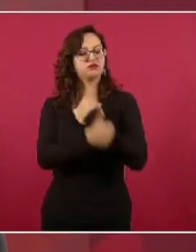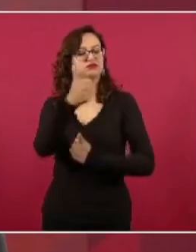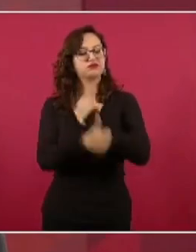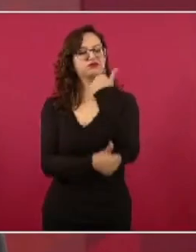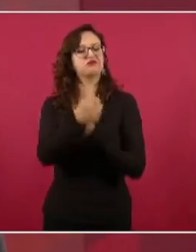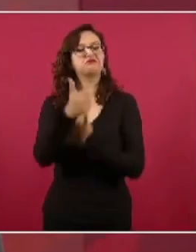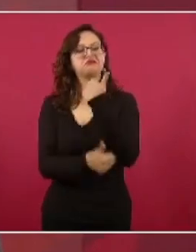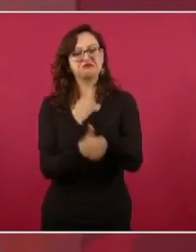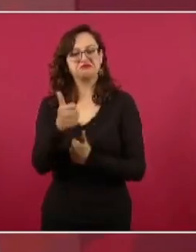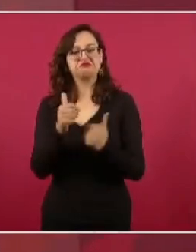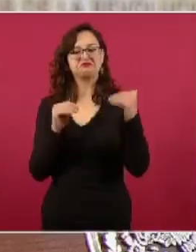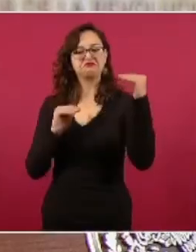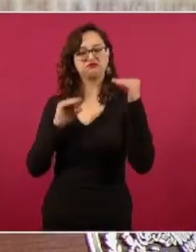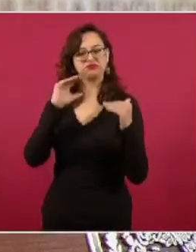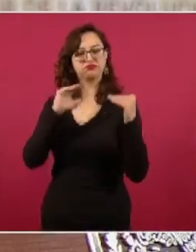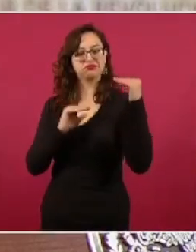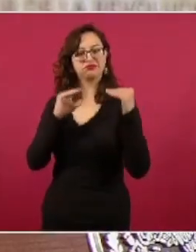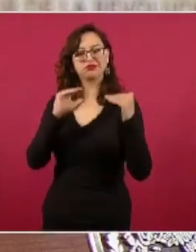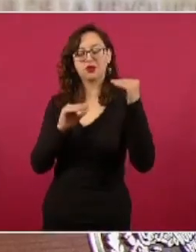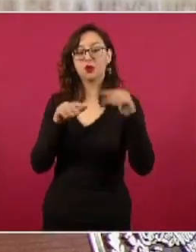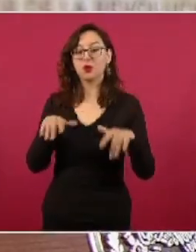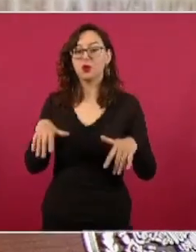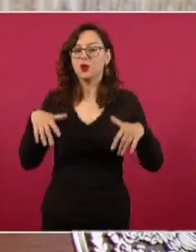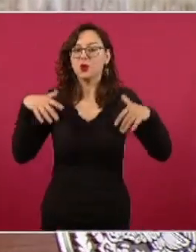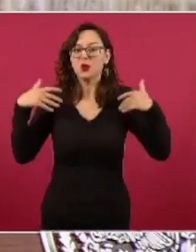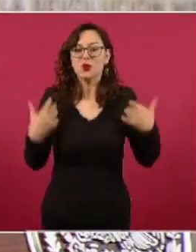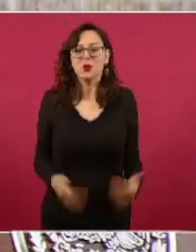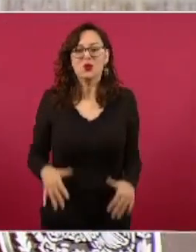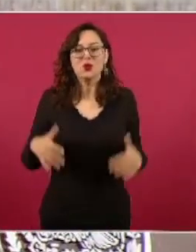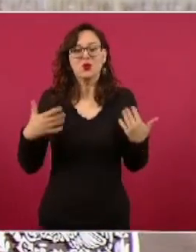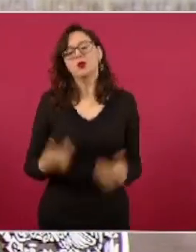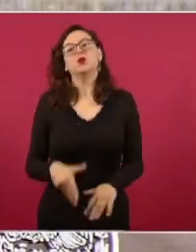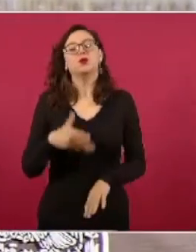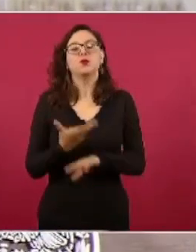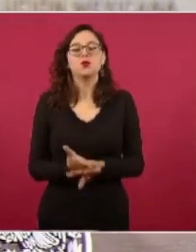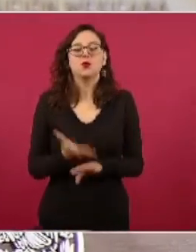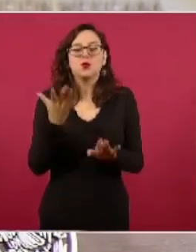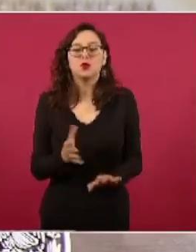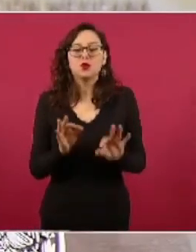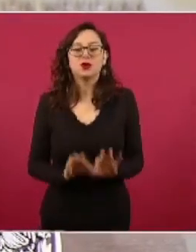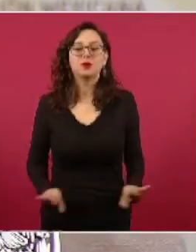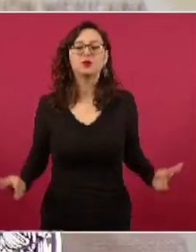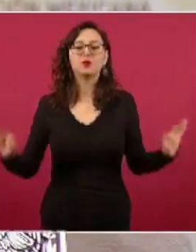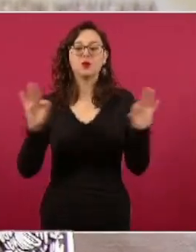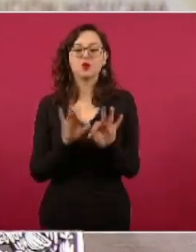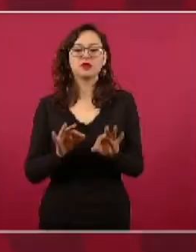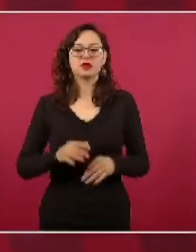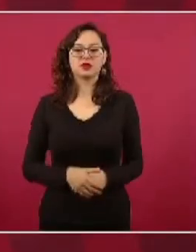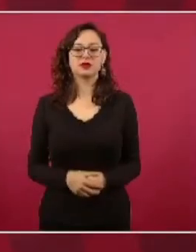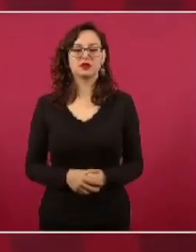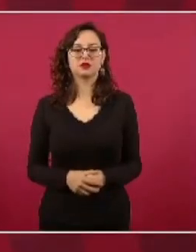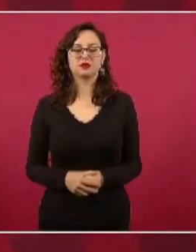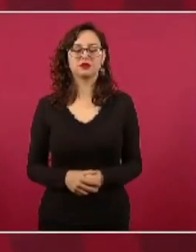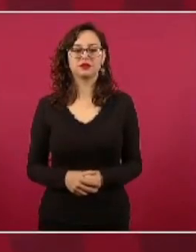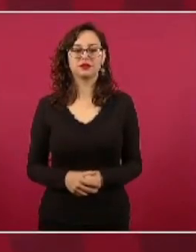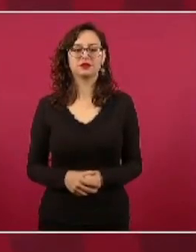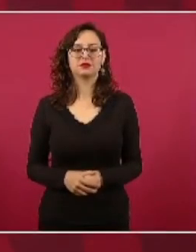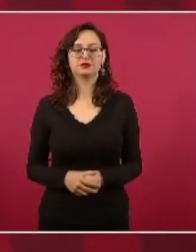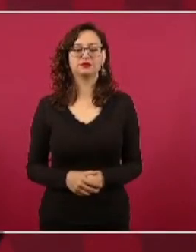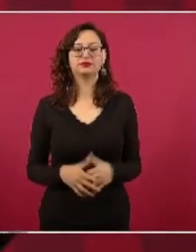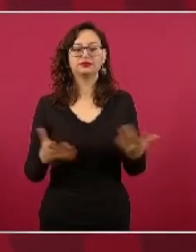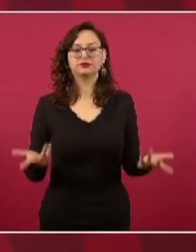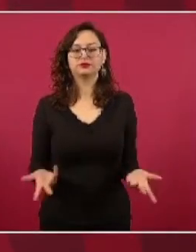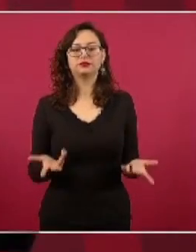Eso es mucho, mucho, muy importante, que México es de los países